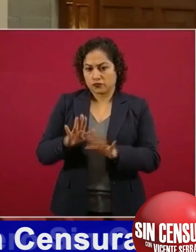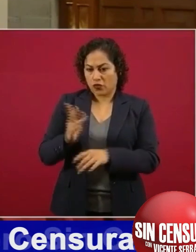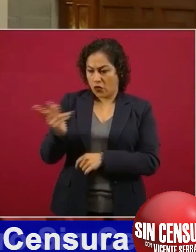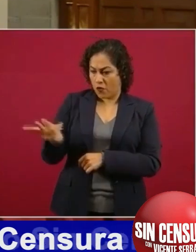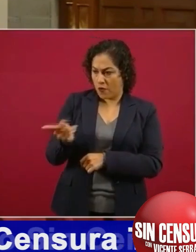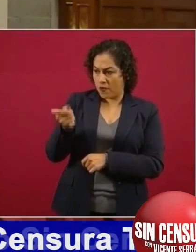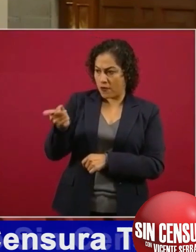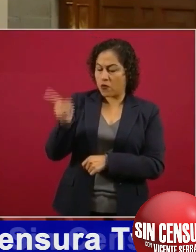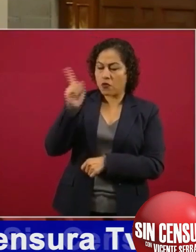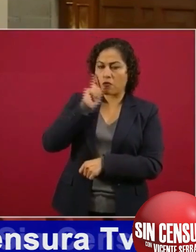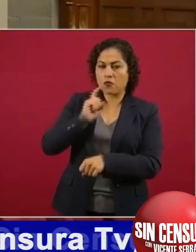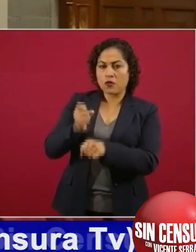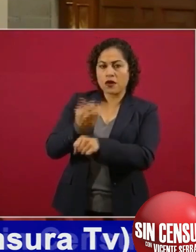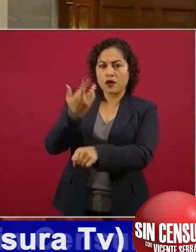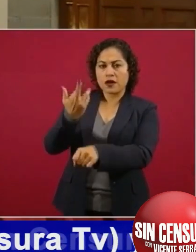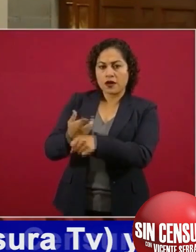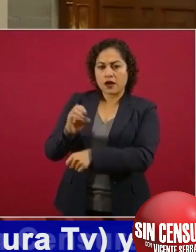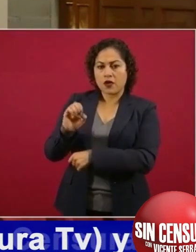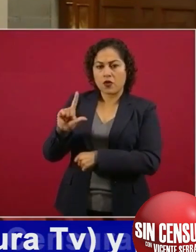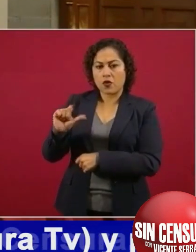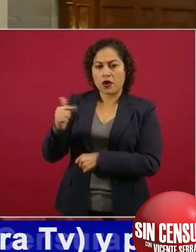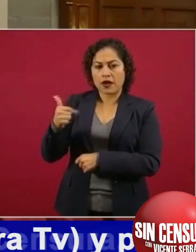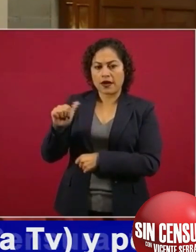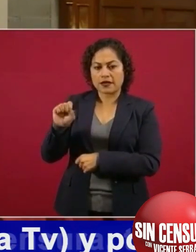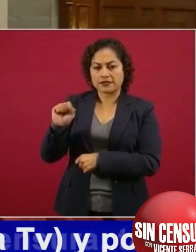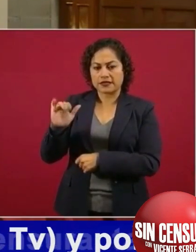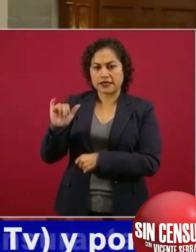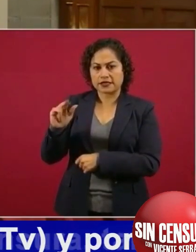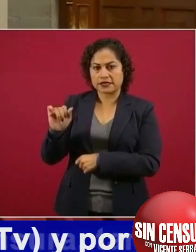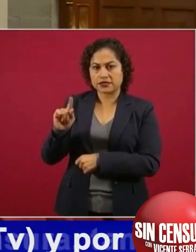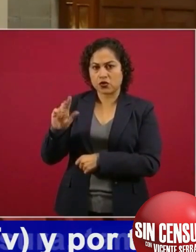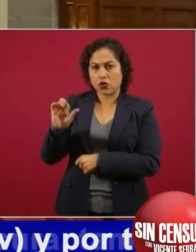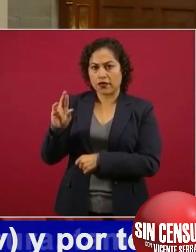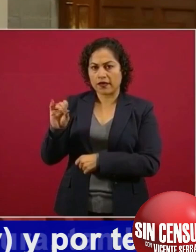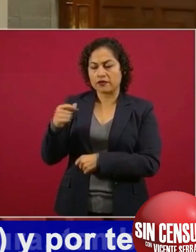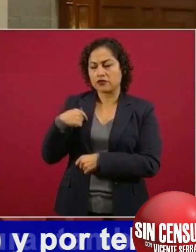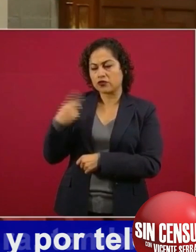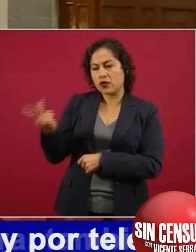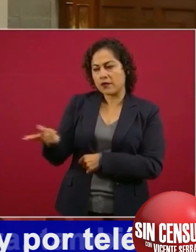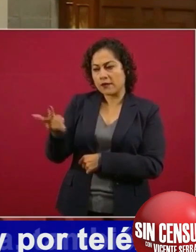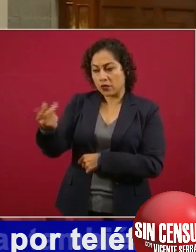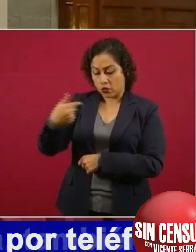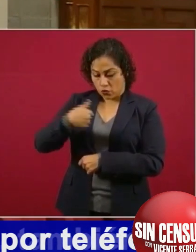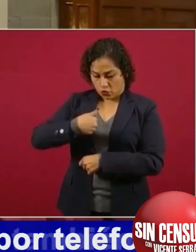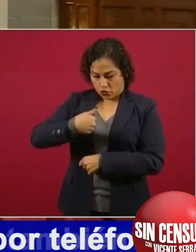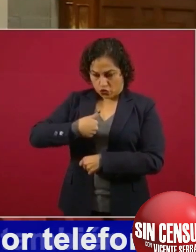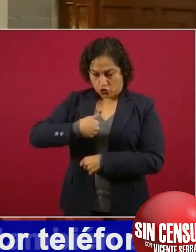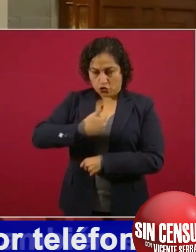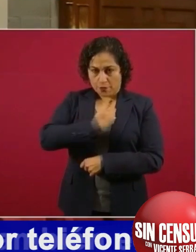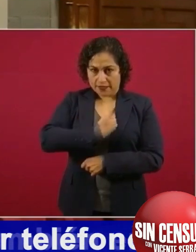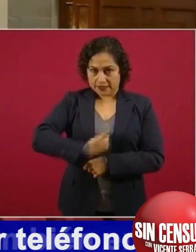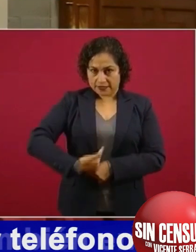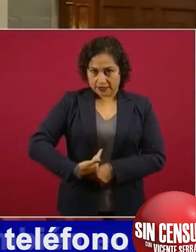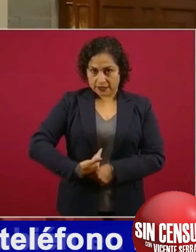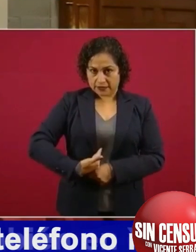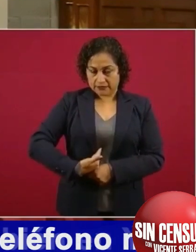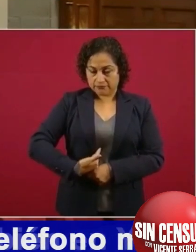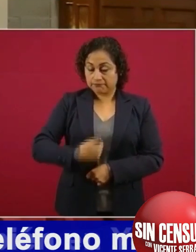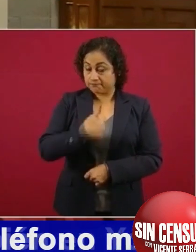Cordero. ¿Puedo, como titular del Poder Ejecutivo,